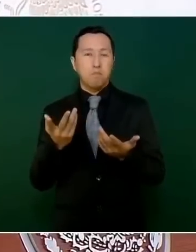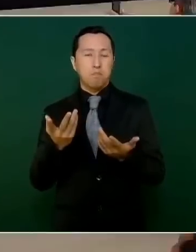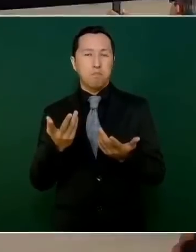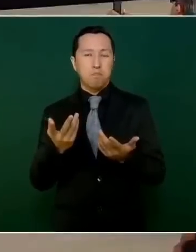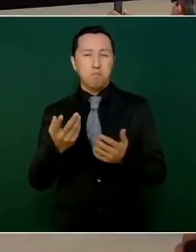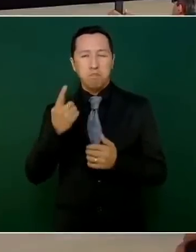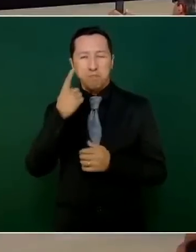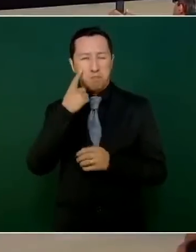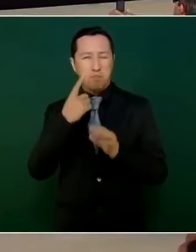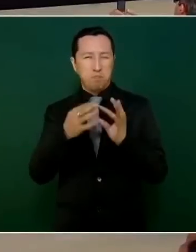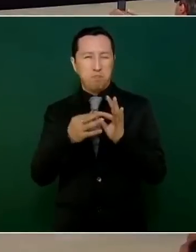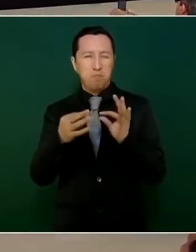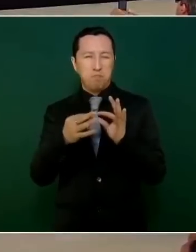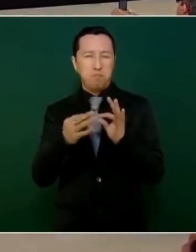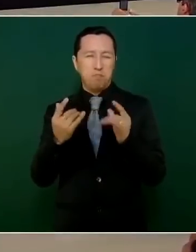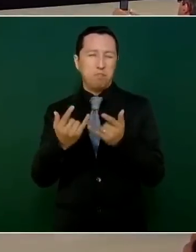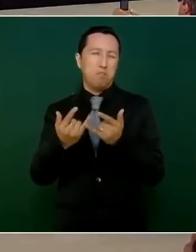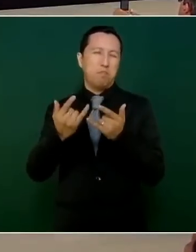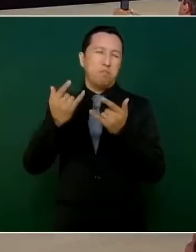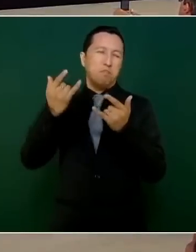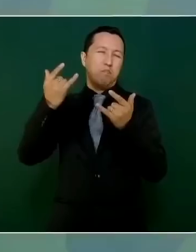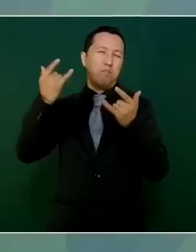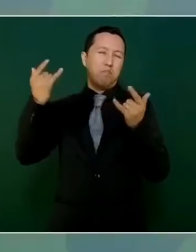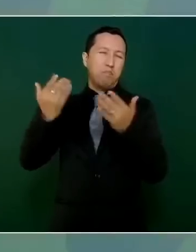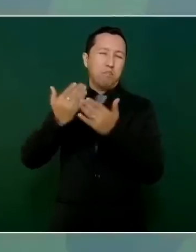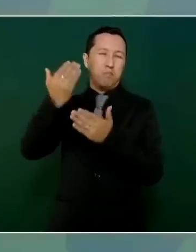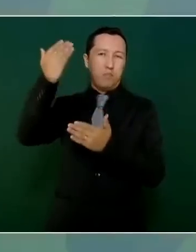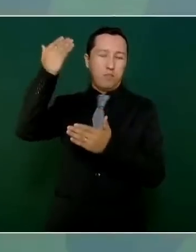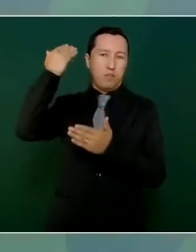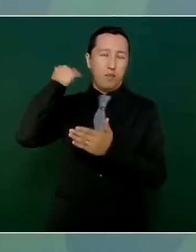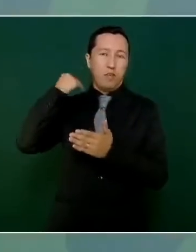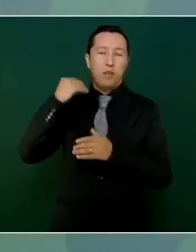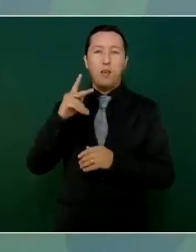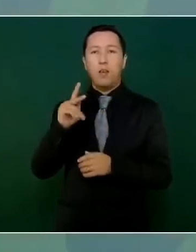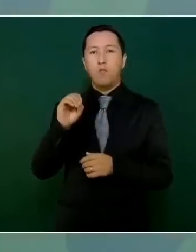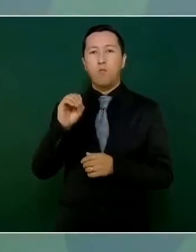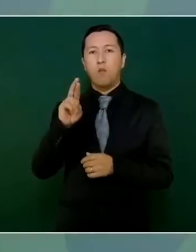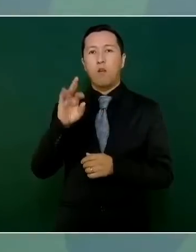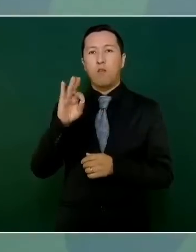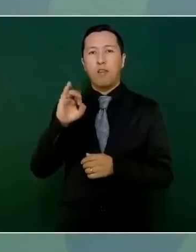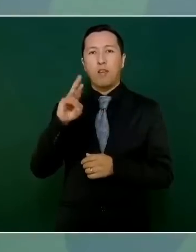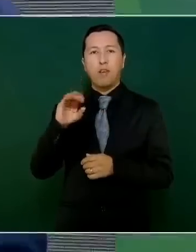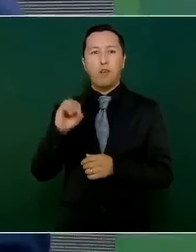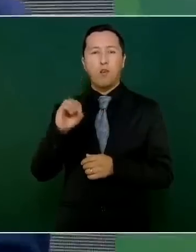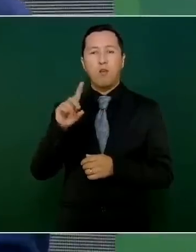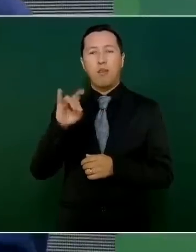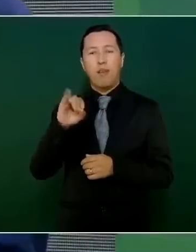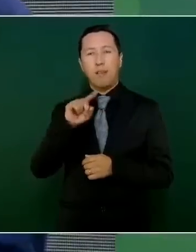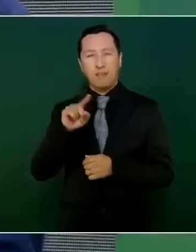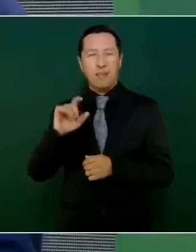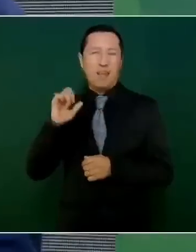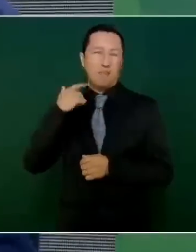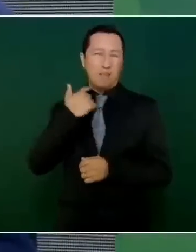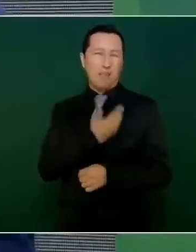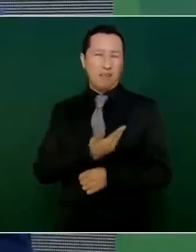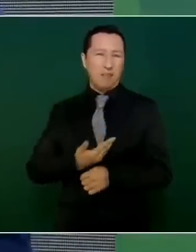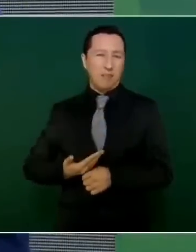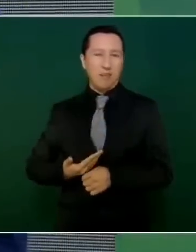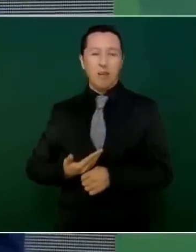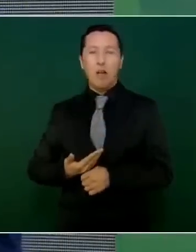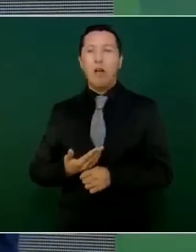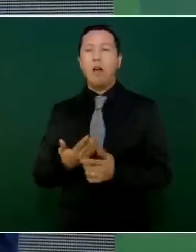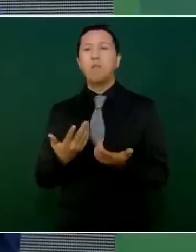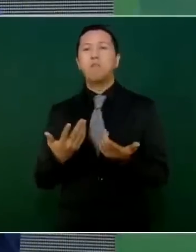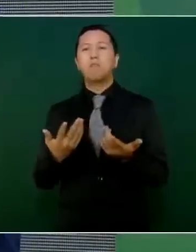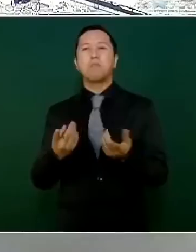atrás, Porfirio Díaz se los entregó a sus allegados. Nada más te doy el dato de